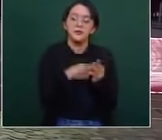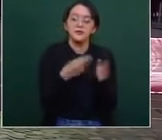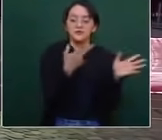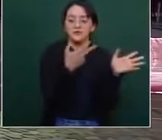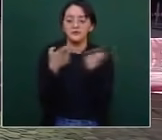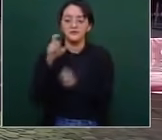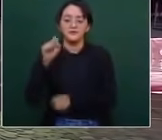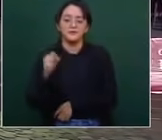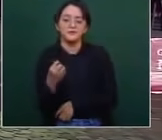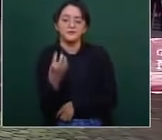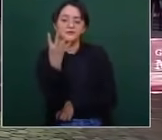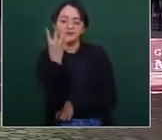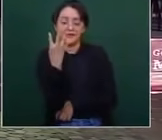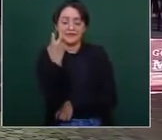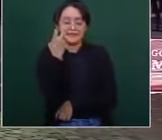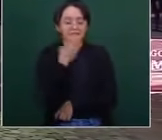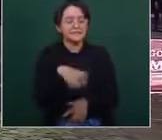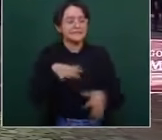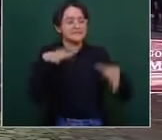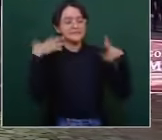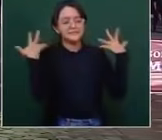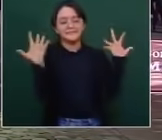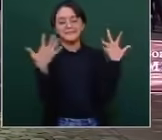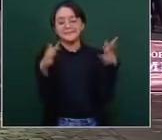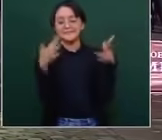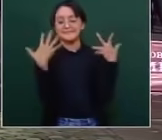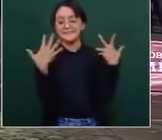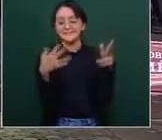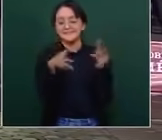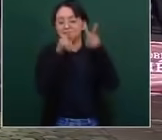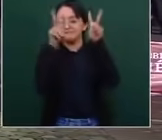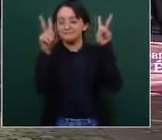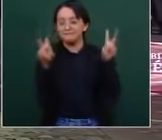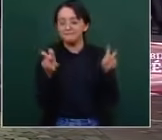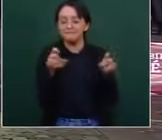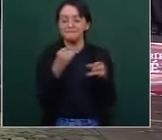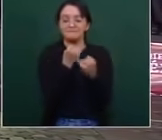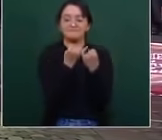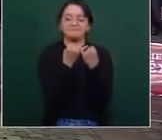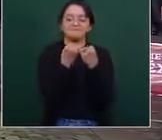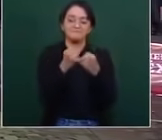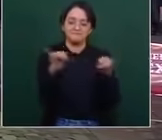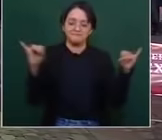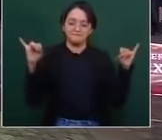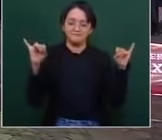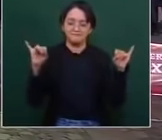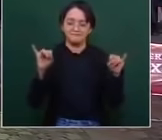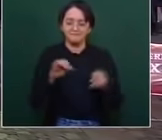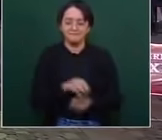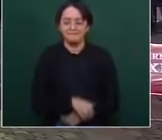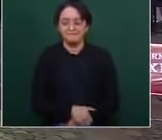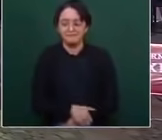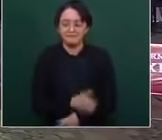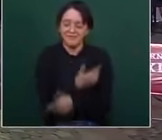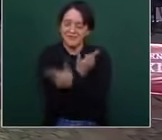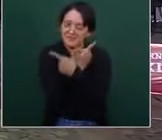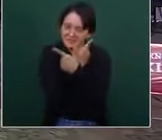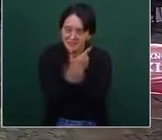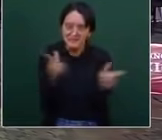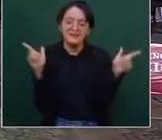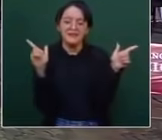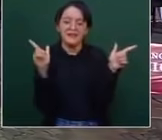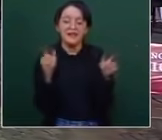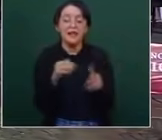que es sin duda un triunfo de la corriente liberal. Entre otras cosas, la